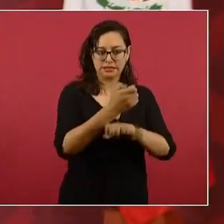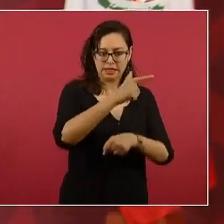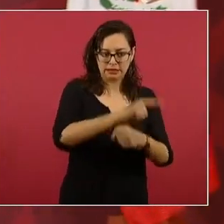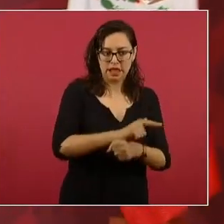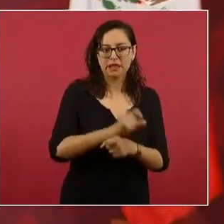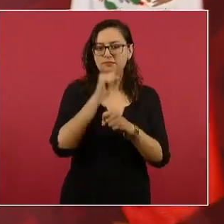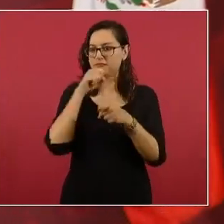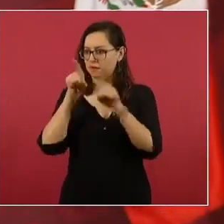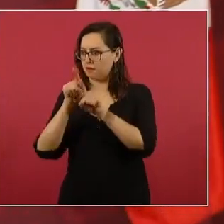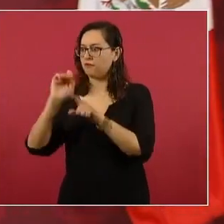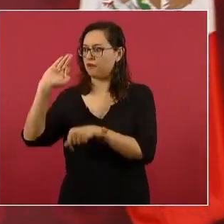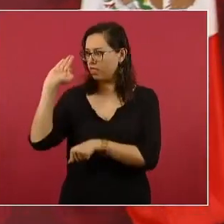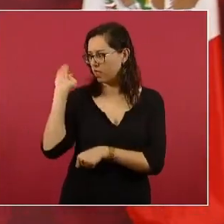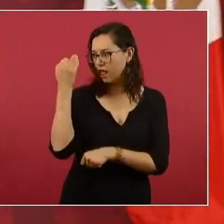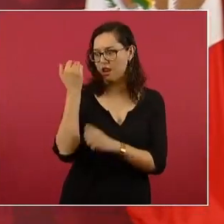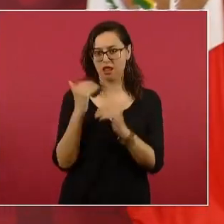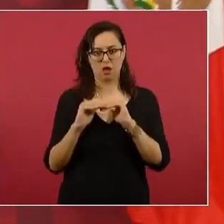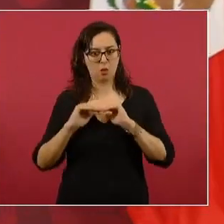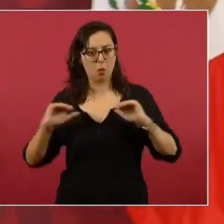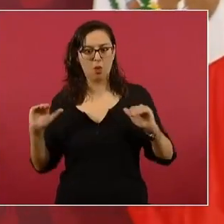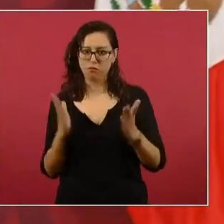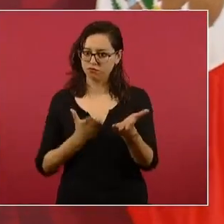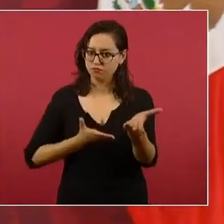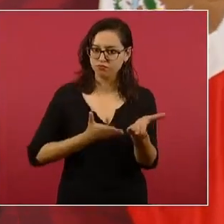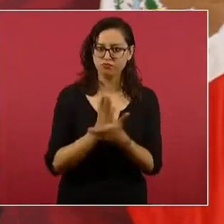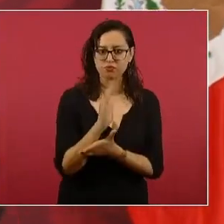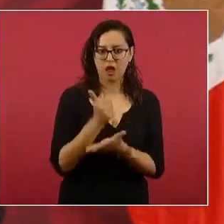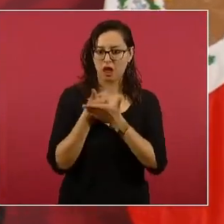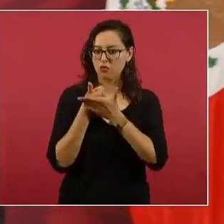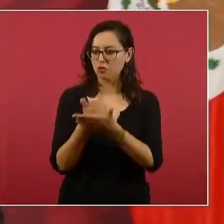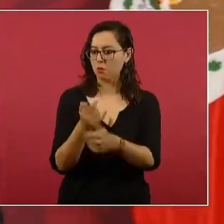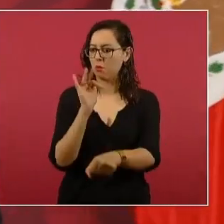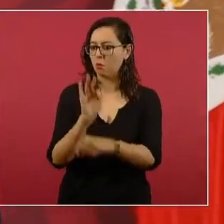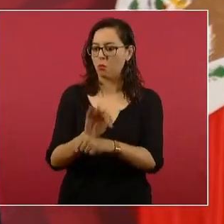recta, íntegra, no todo está podrido.